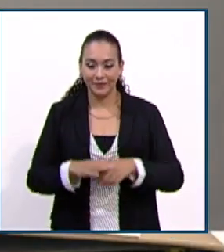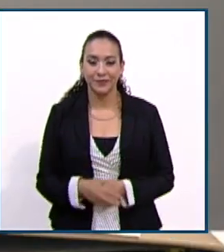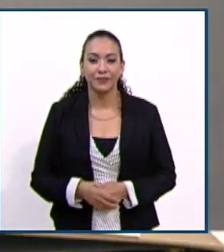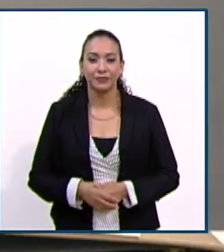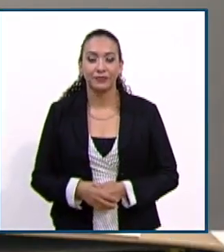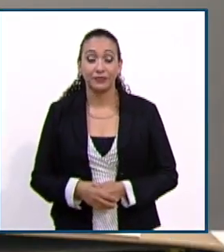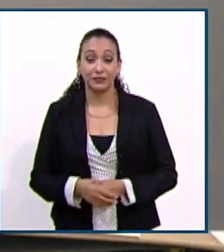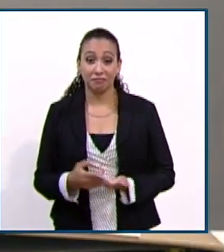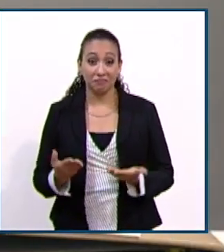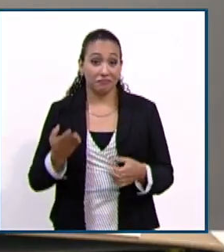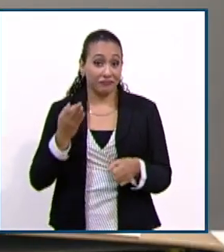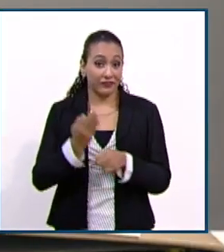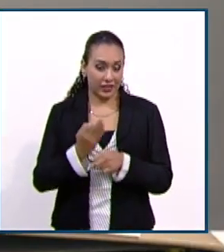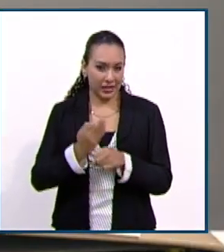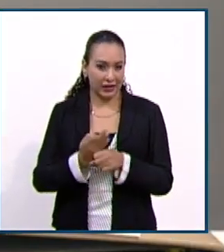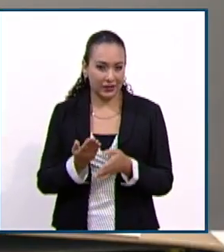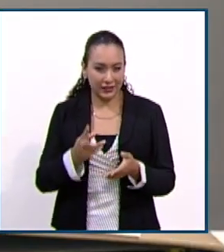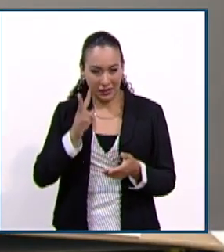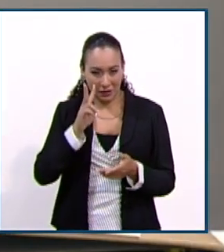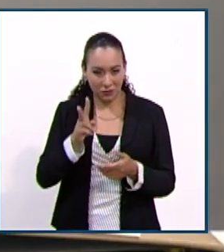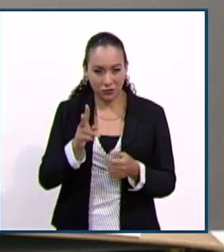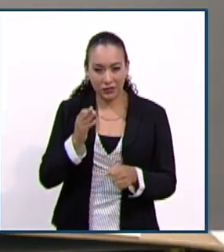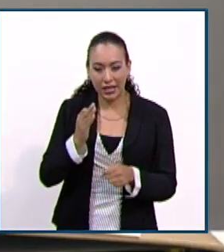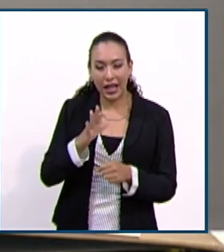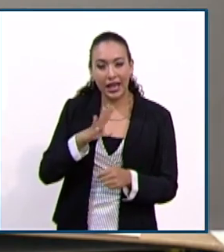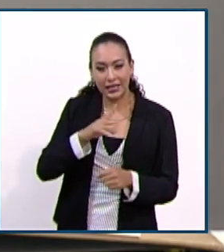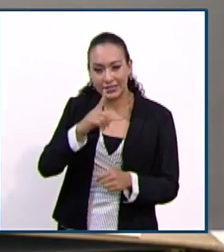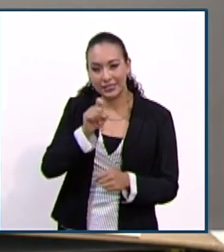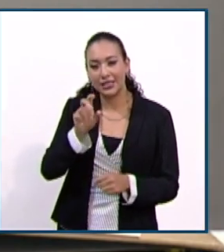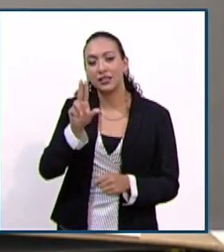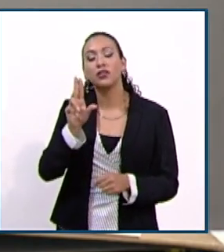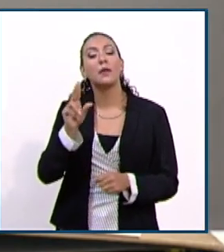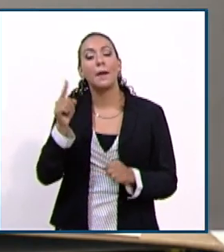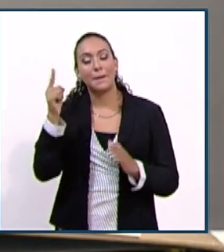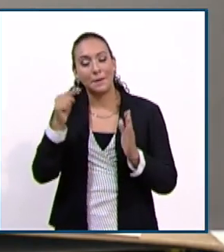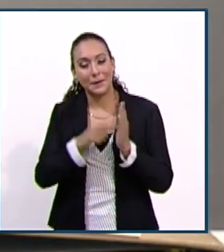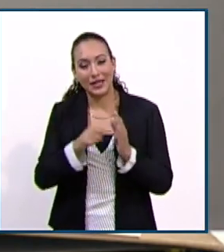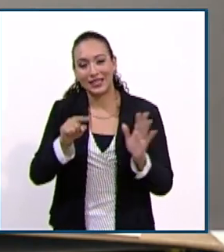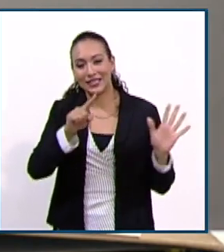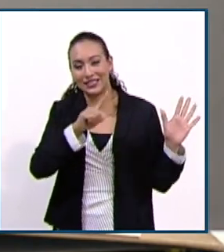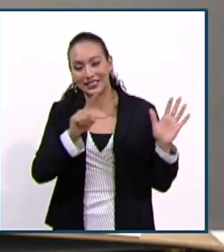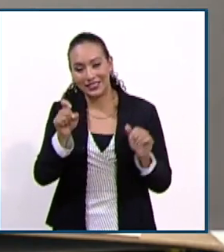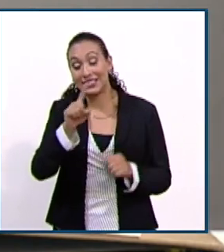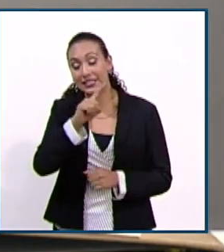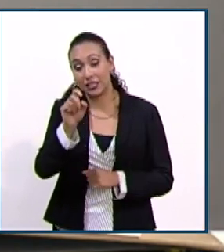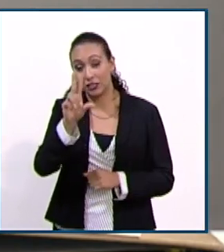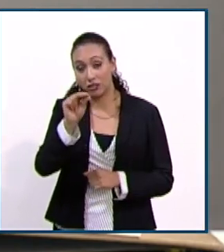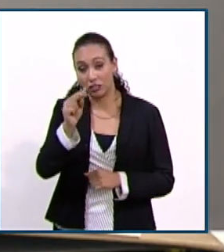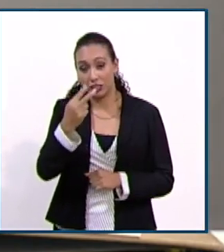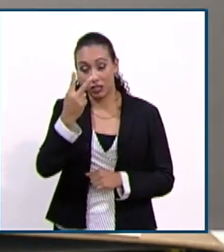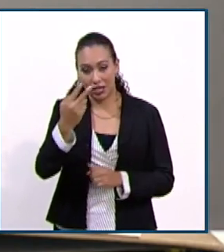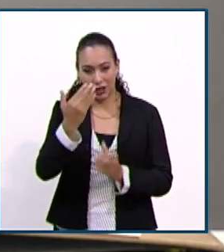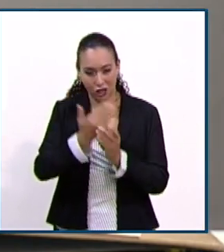A la fecha tenemos que se han resuelto 1.182 expedientes y